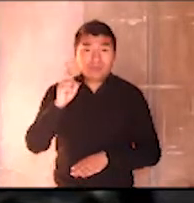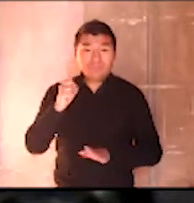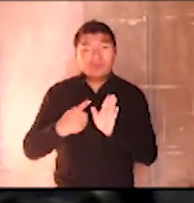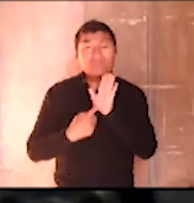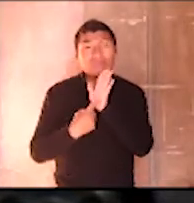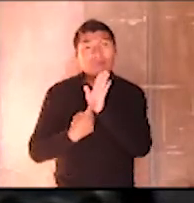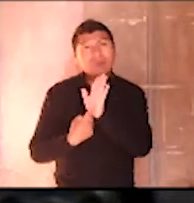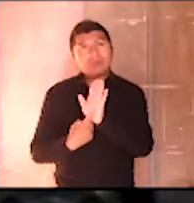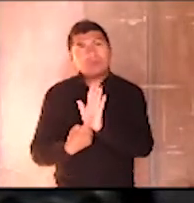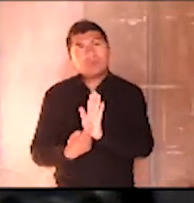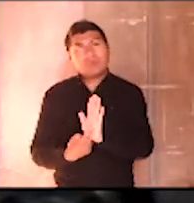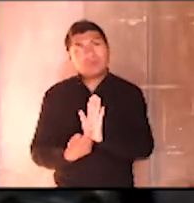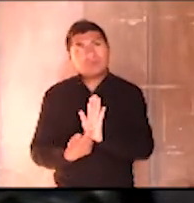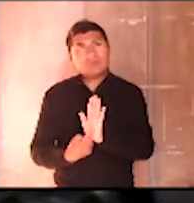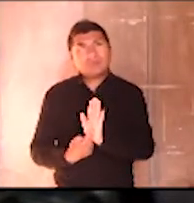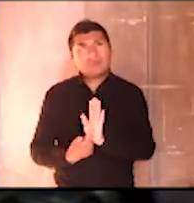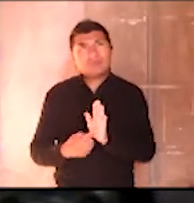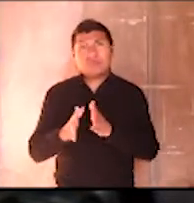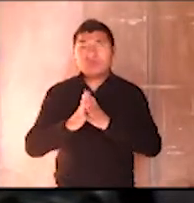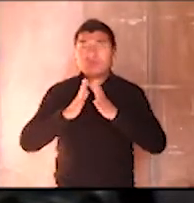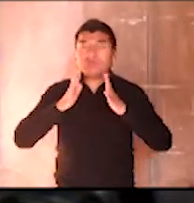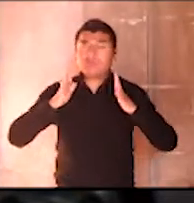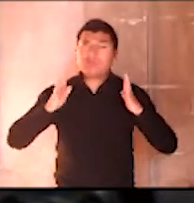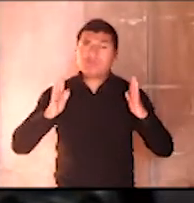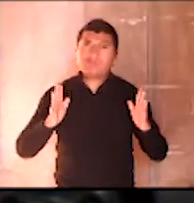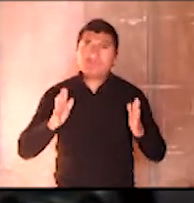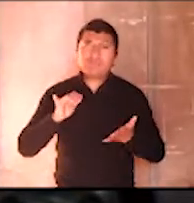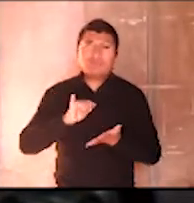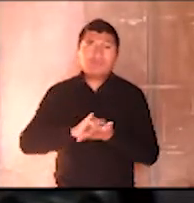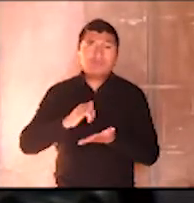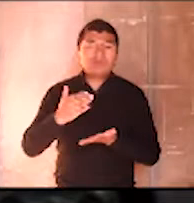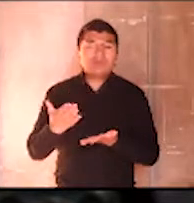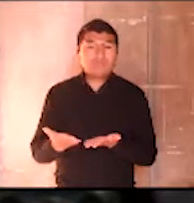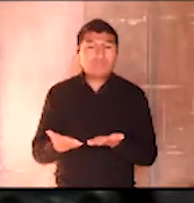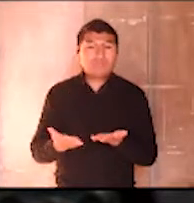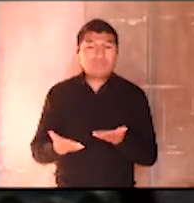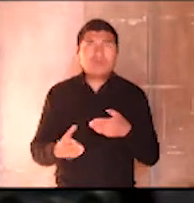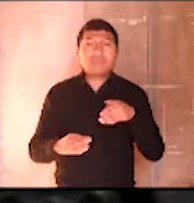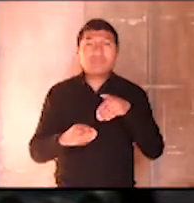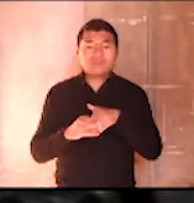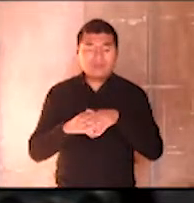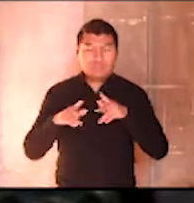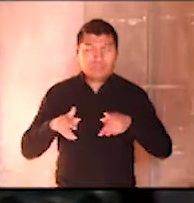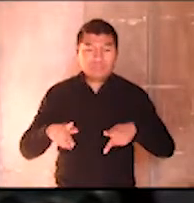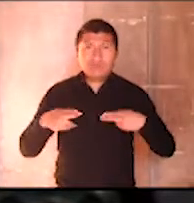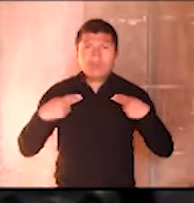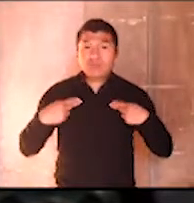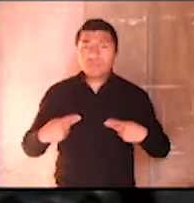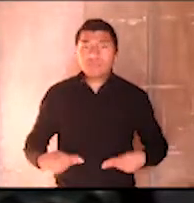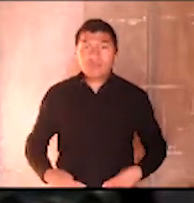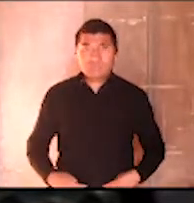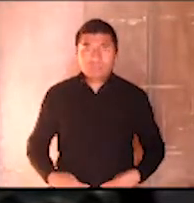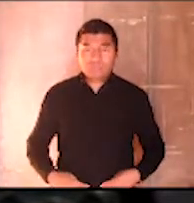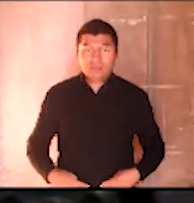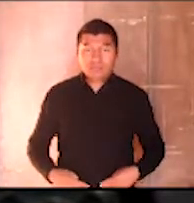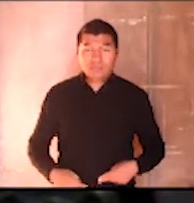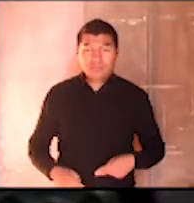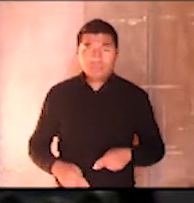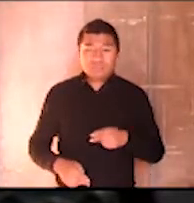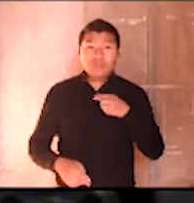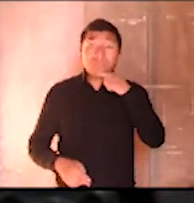revela lo grande que hay en el ser humano. Es